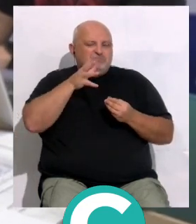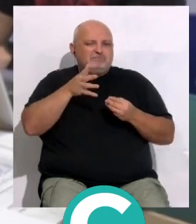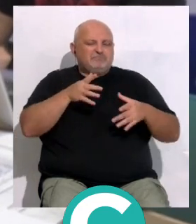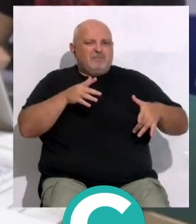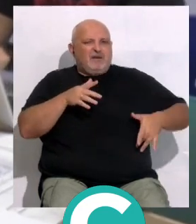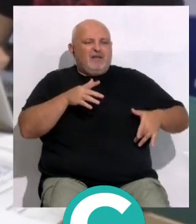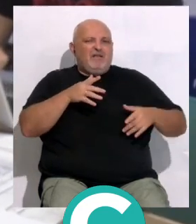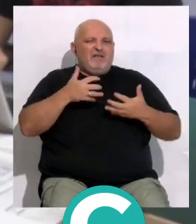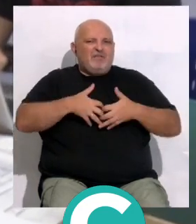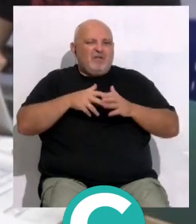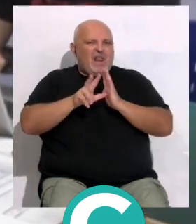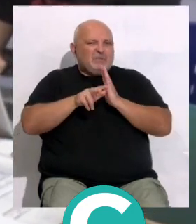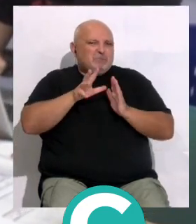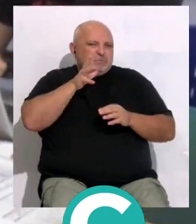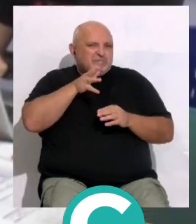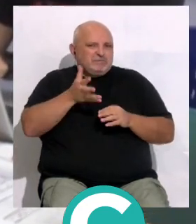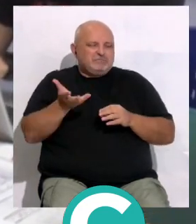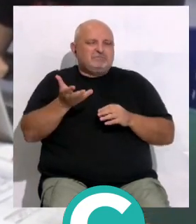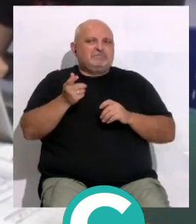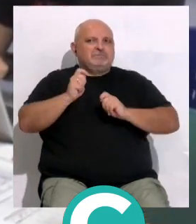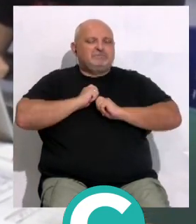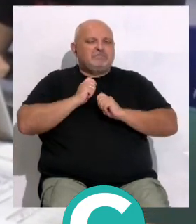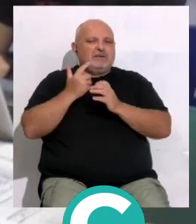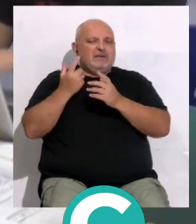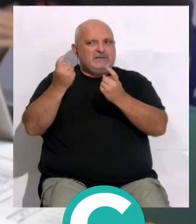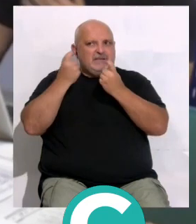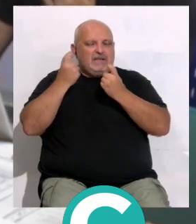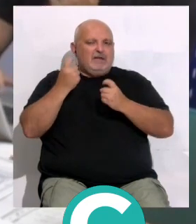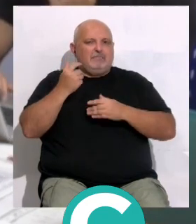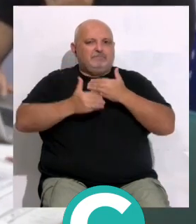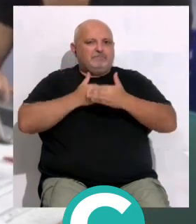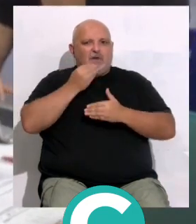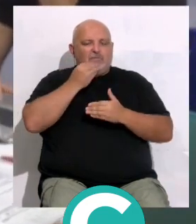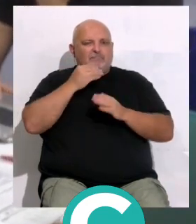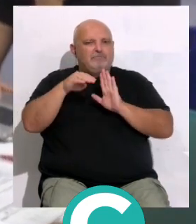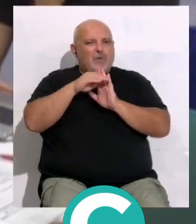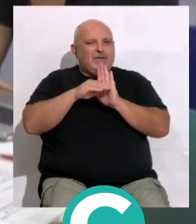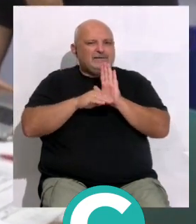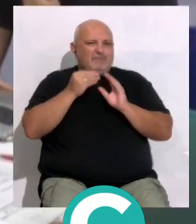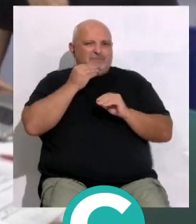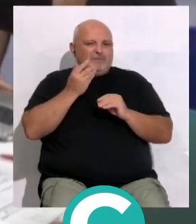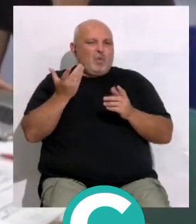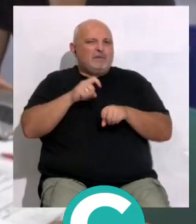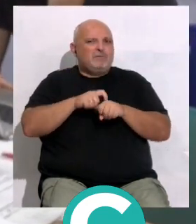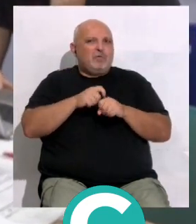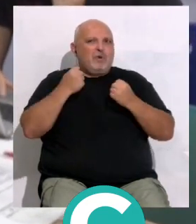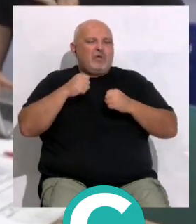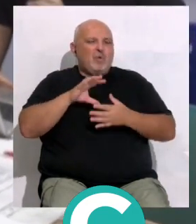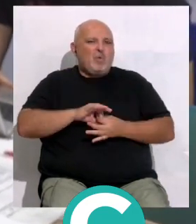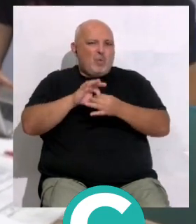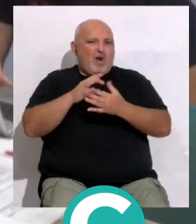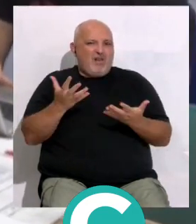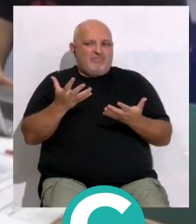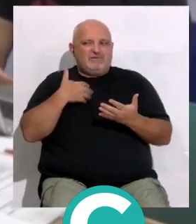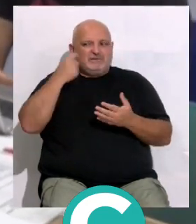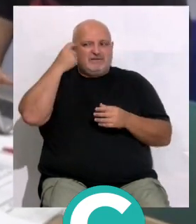páncreas funciona muy lento, y que me enseñen pues una serie de pautas a comer o que otros ejercicios puedo hacer, porque